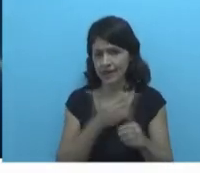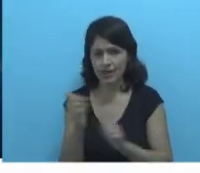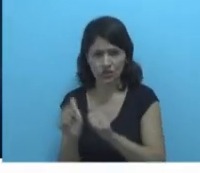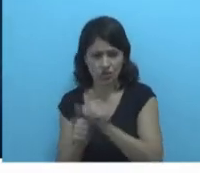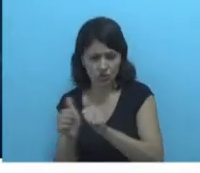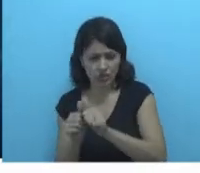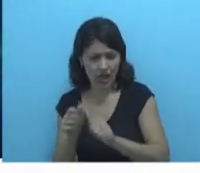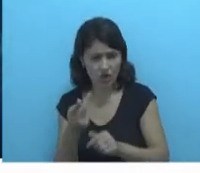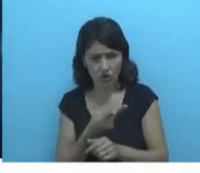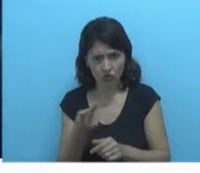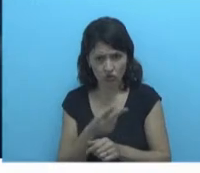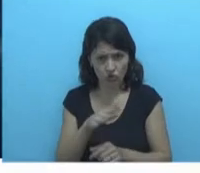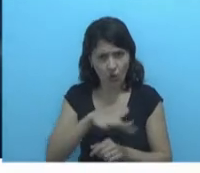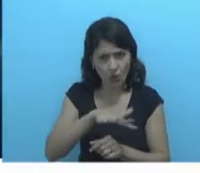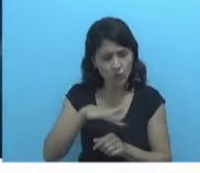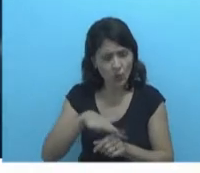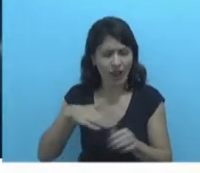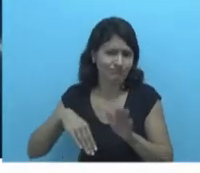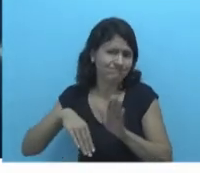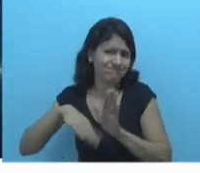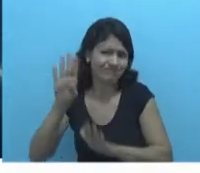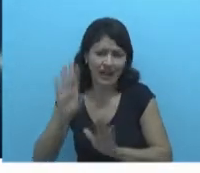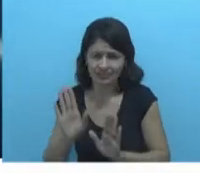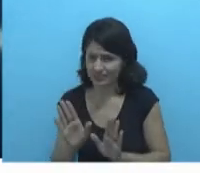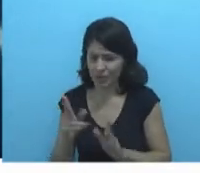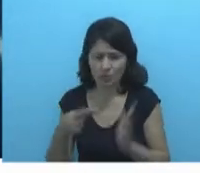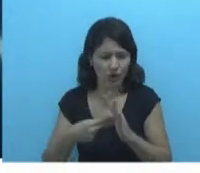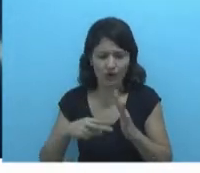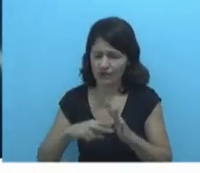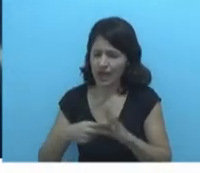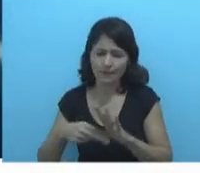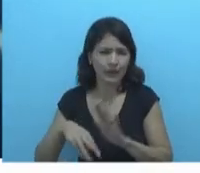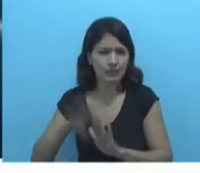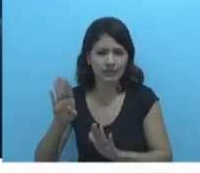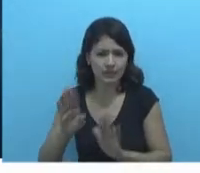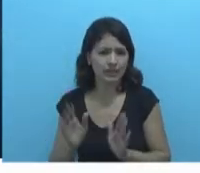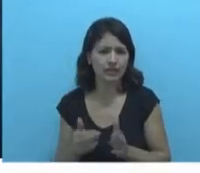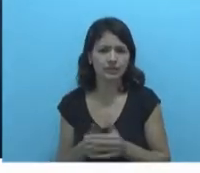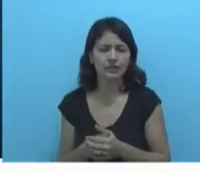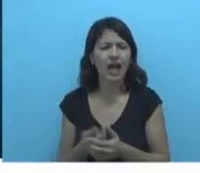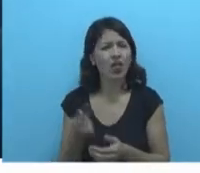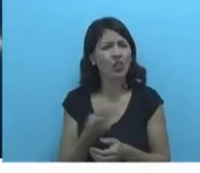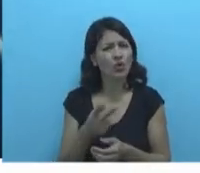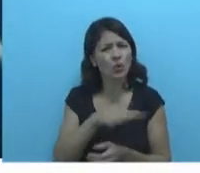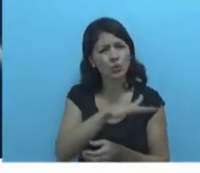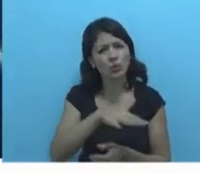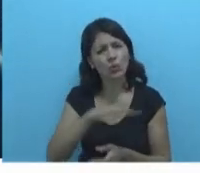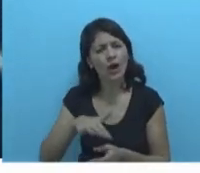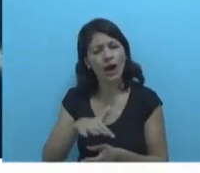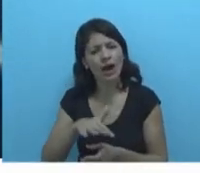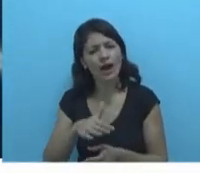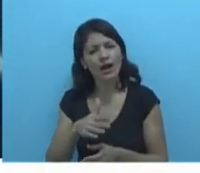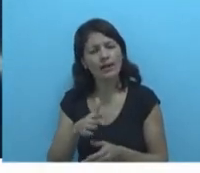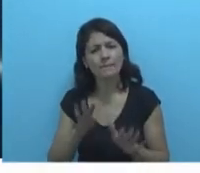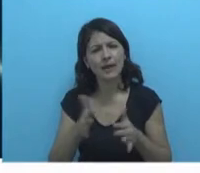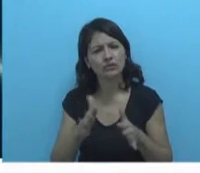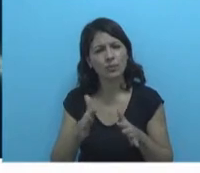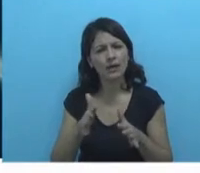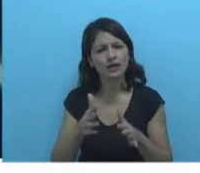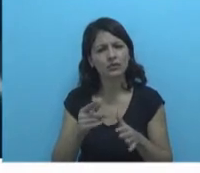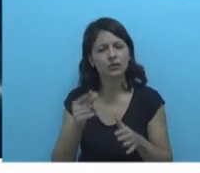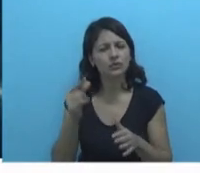Fe. Este informe manifiesta que respecto a estos dos aglomerados se ha perdido alrededor